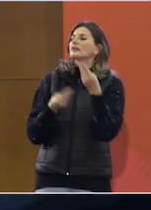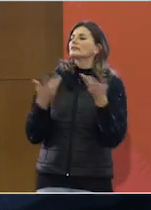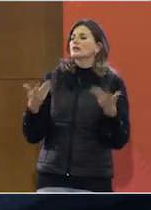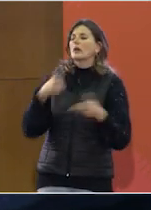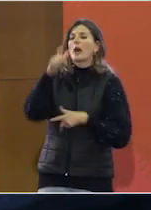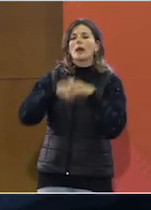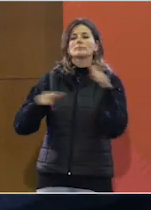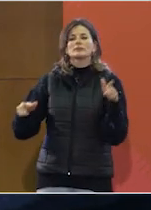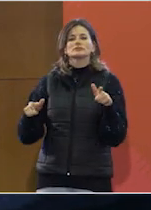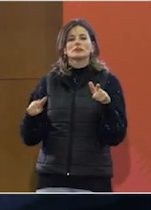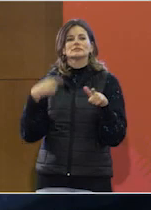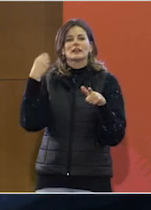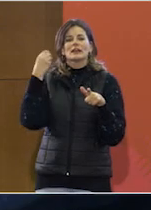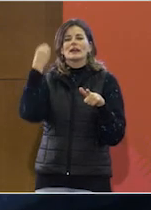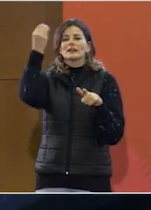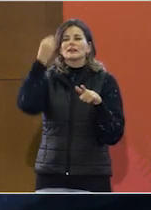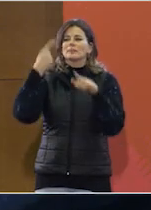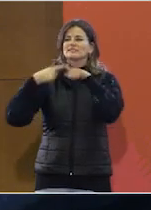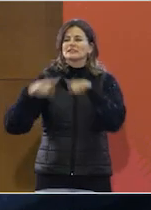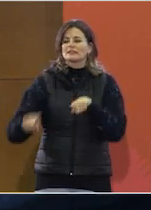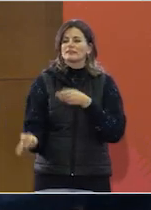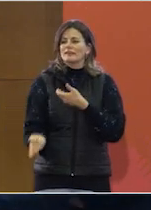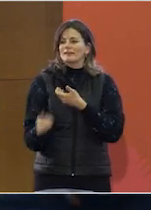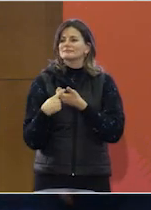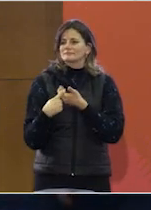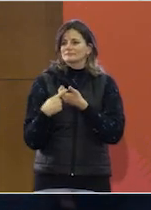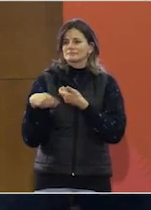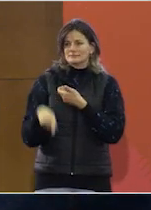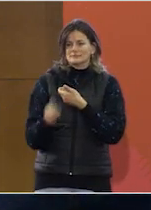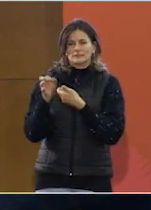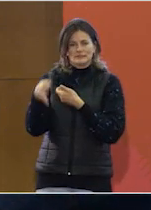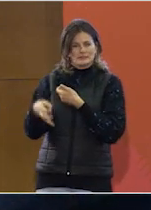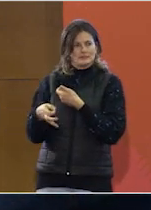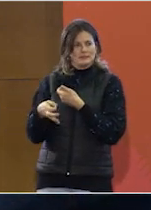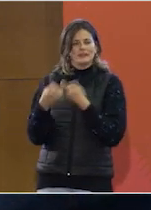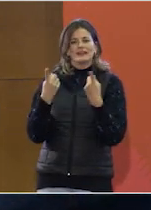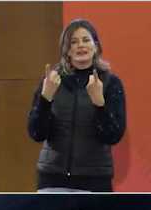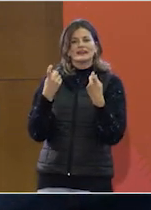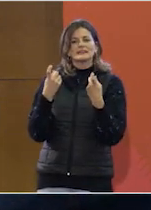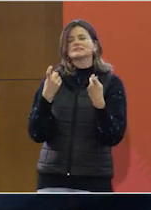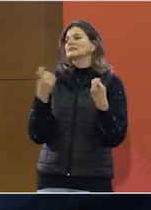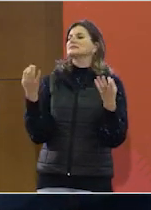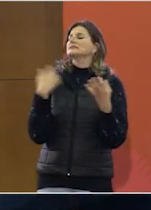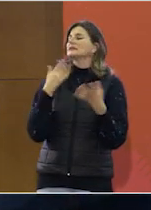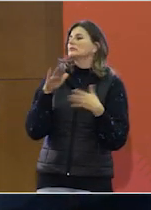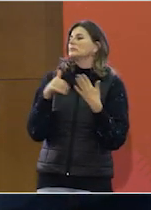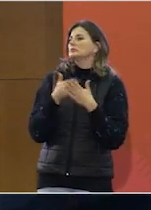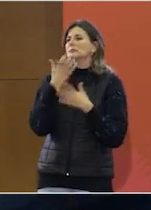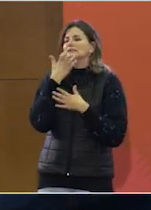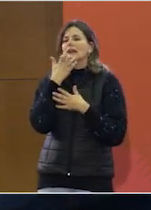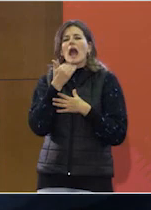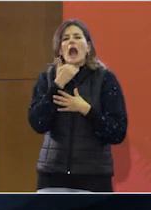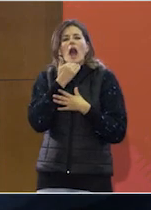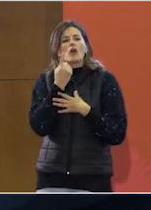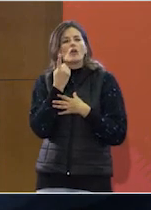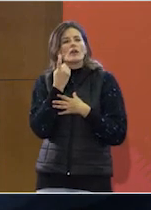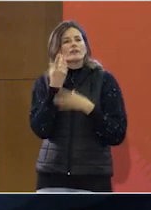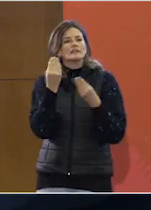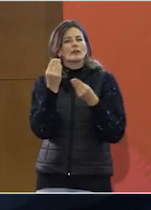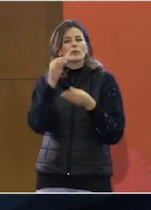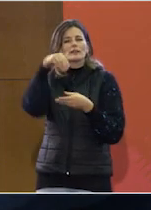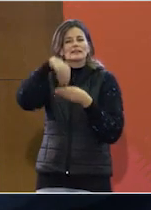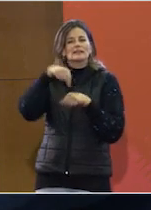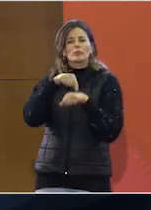que no piensan como tú, con los que piensan diferente. Y requiere, pues hasta si me apuráis, algo que está faltando mucho en la